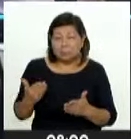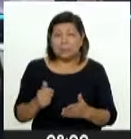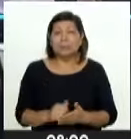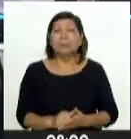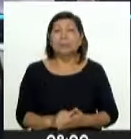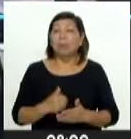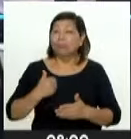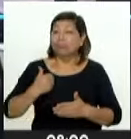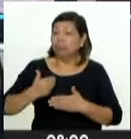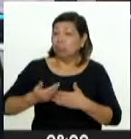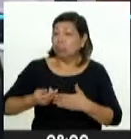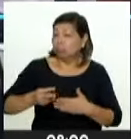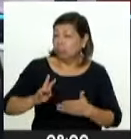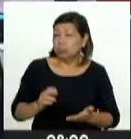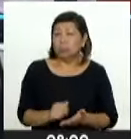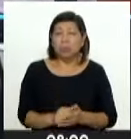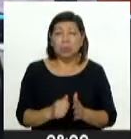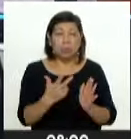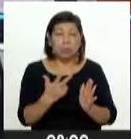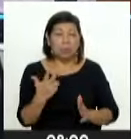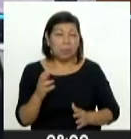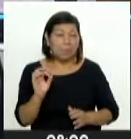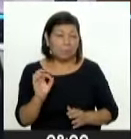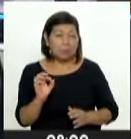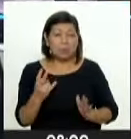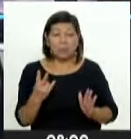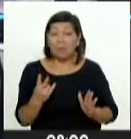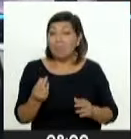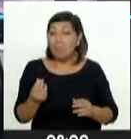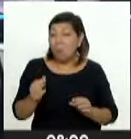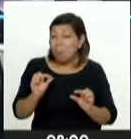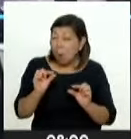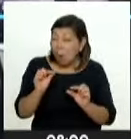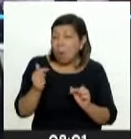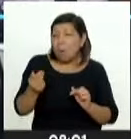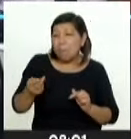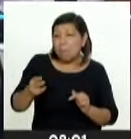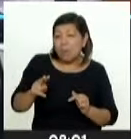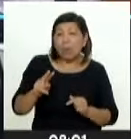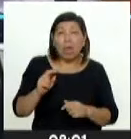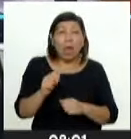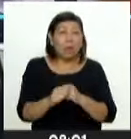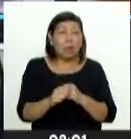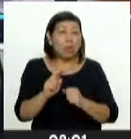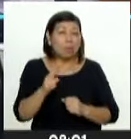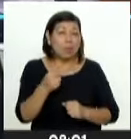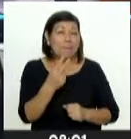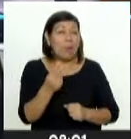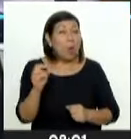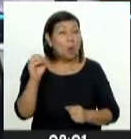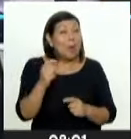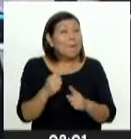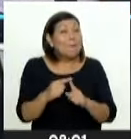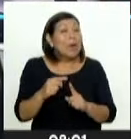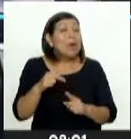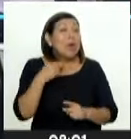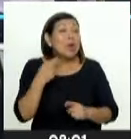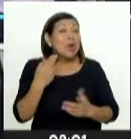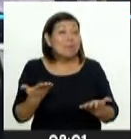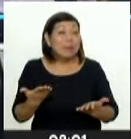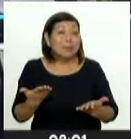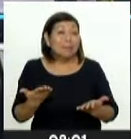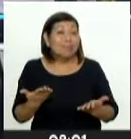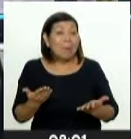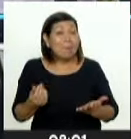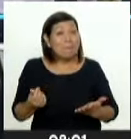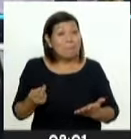a continuación, subió a 83.70%, o sea, muy ligeros los incrementos hasta 2022, hasta octubre, pero en noviembre hubo